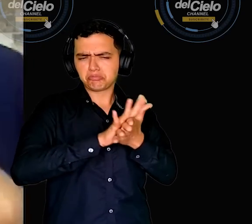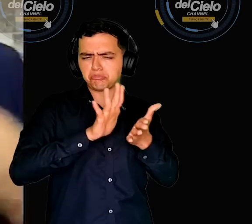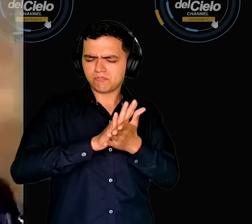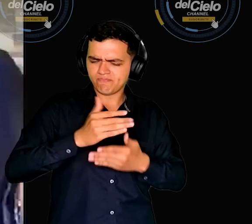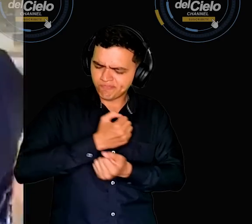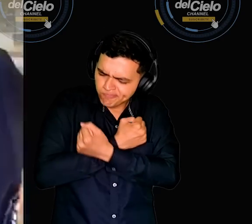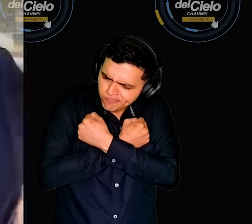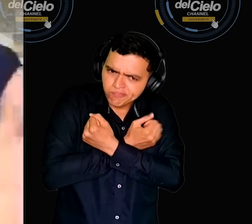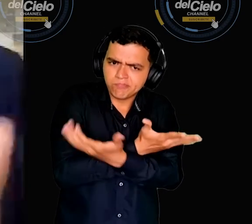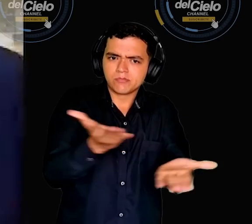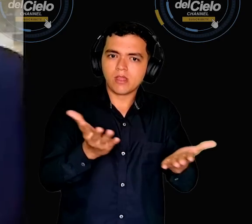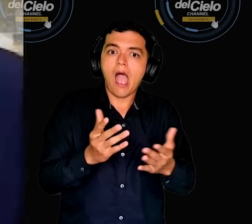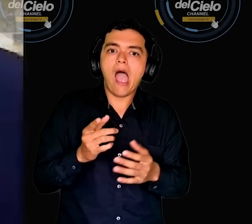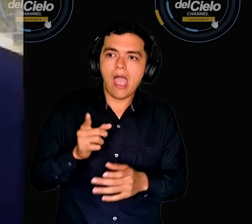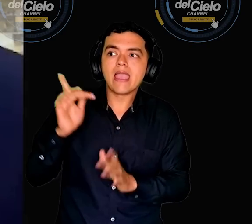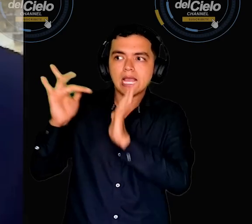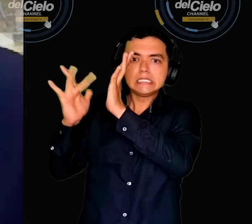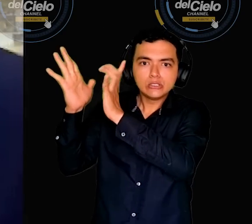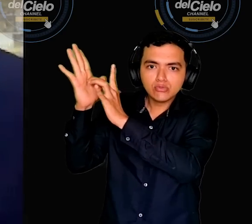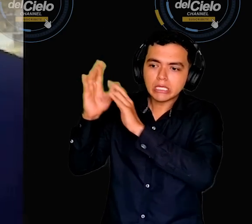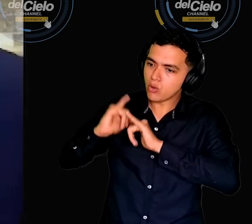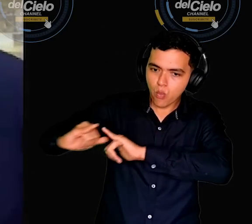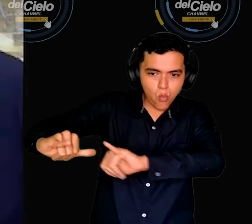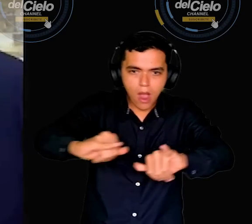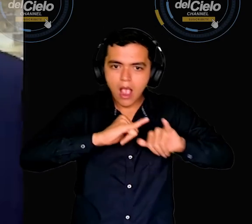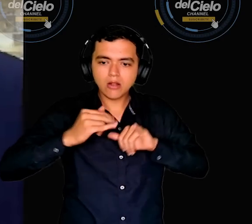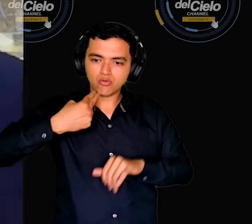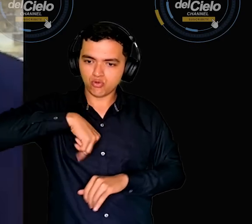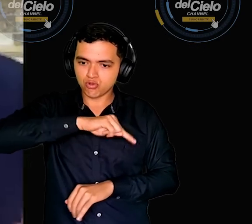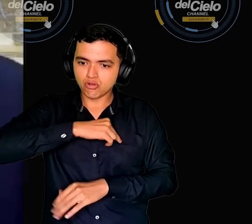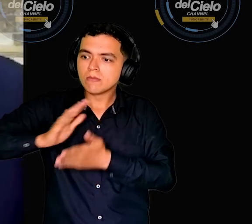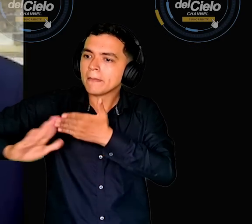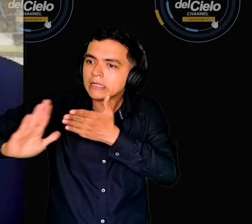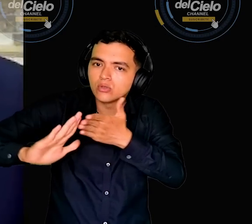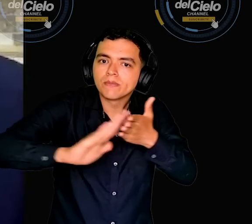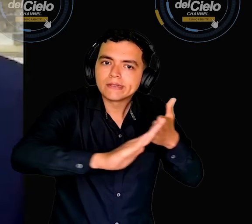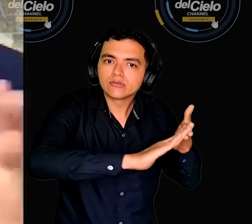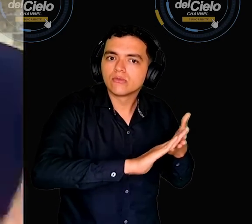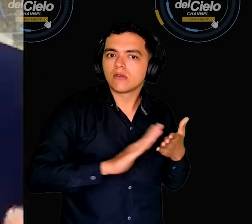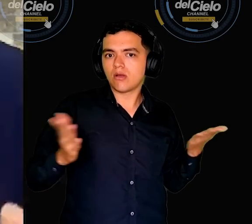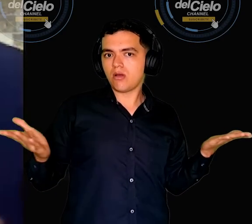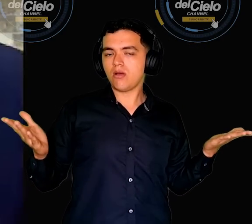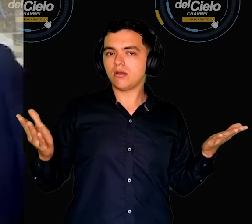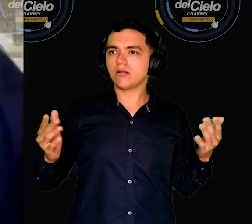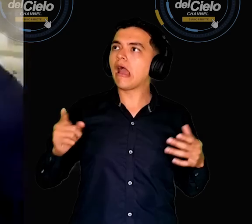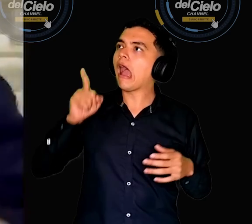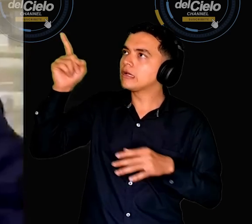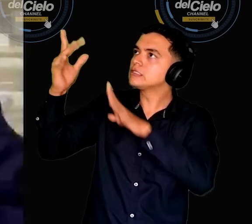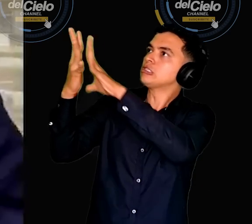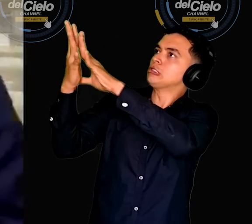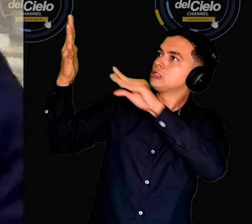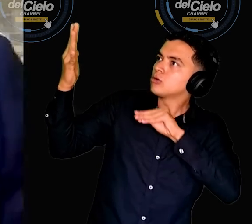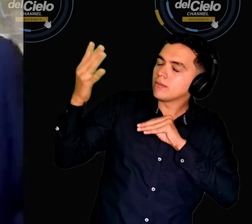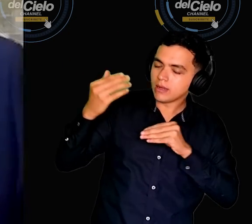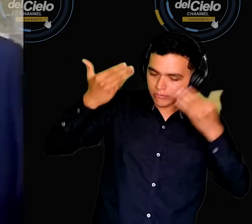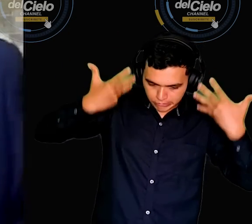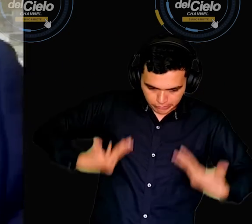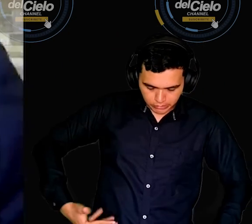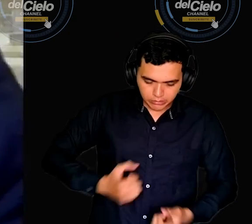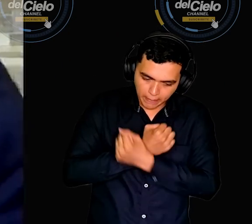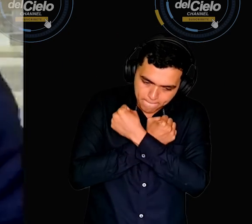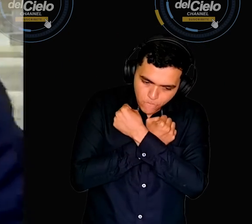entienda eso. Desde que la Biblia dice ciertas cosas, porque la negativa se va a dar, se dio, se va a dar. Entonces,